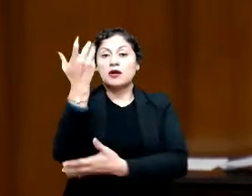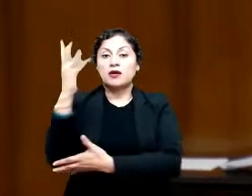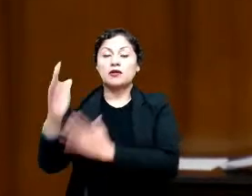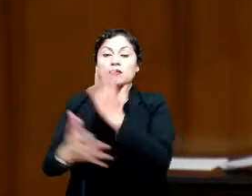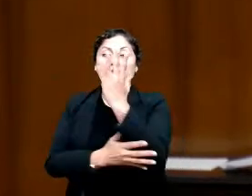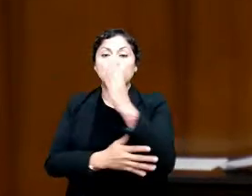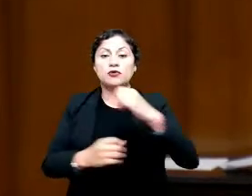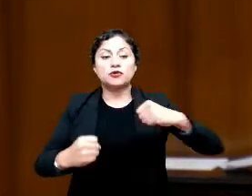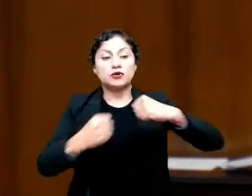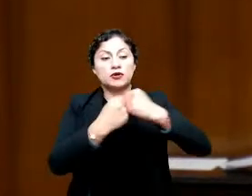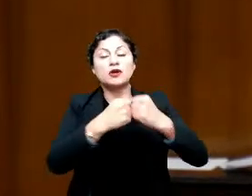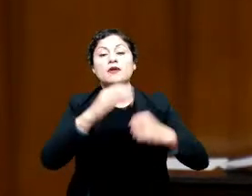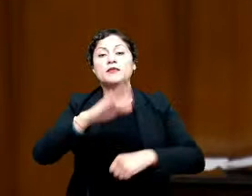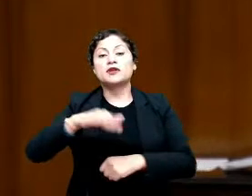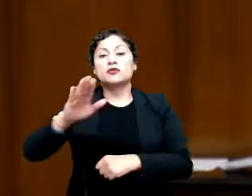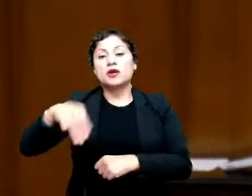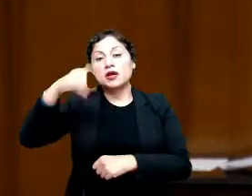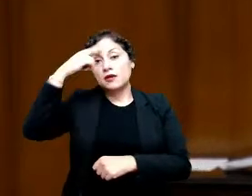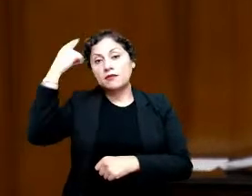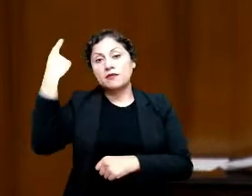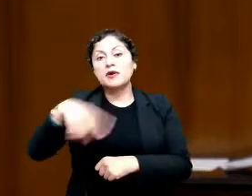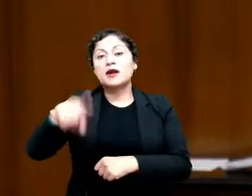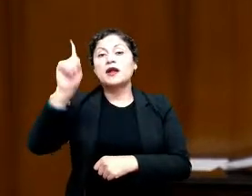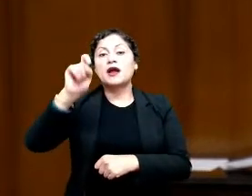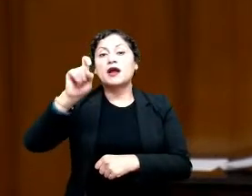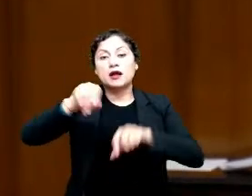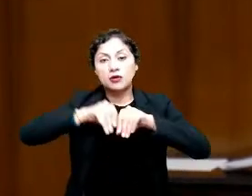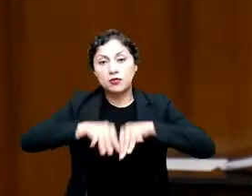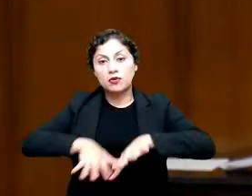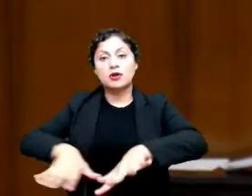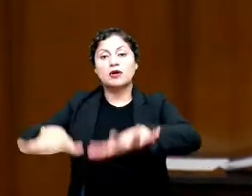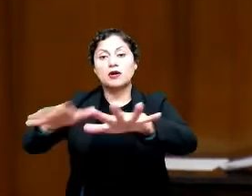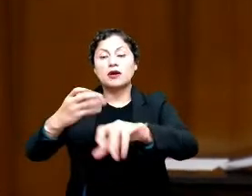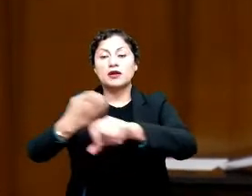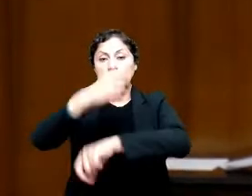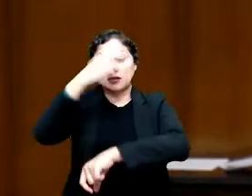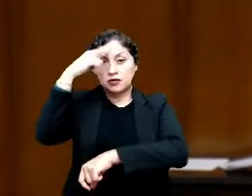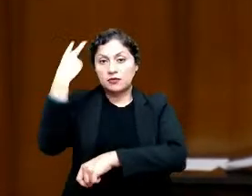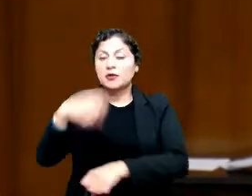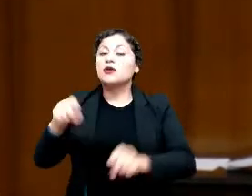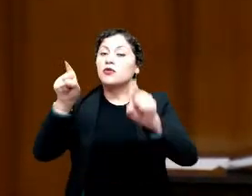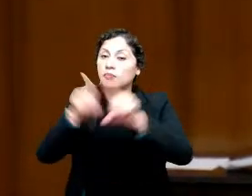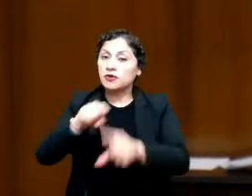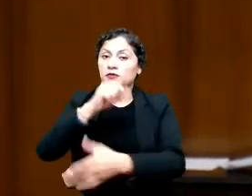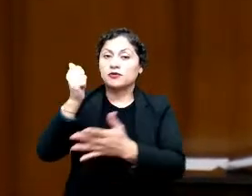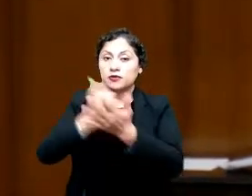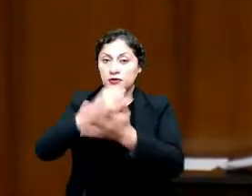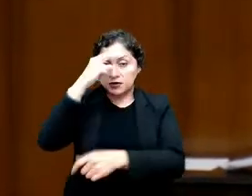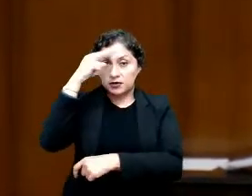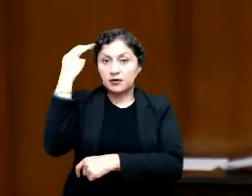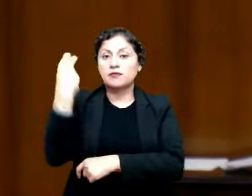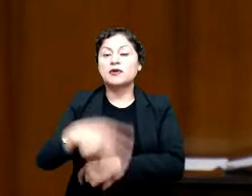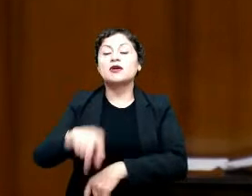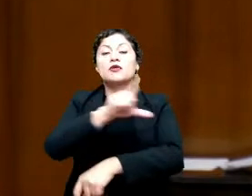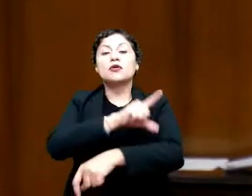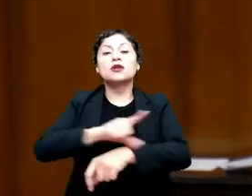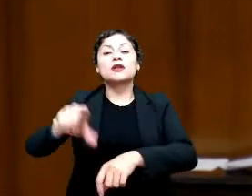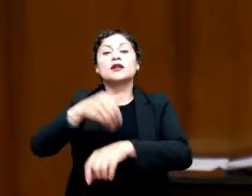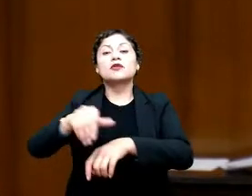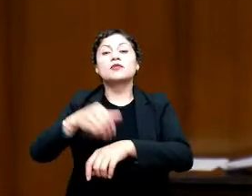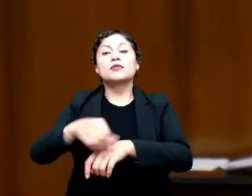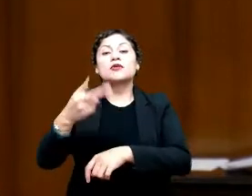sistema Cutzamala para surtir agua a una zona de nuestro estado y a la Ciudad de México. La línea 2 del Mexicable atenderá